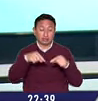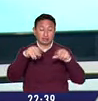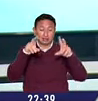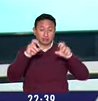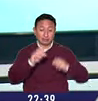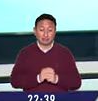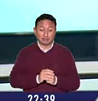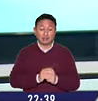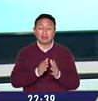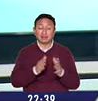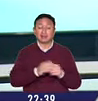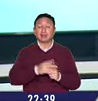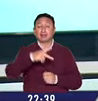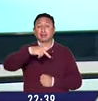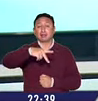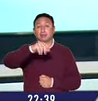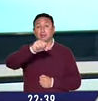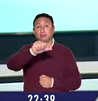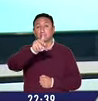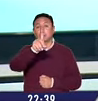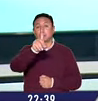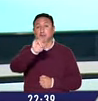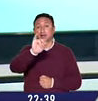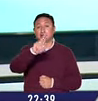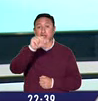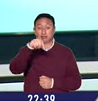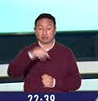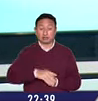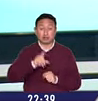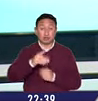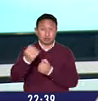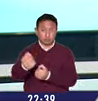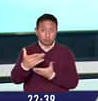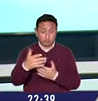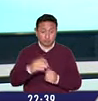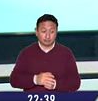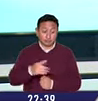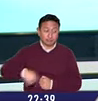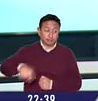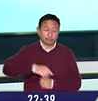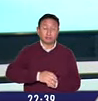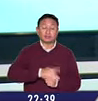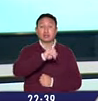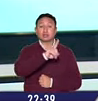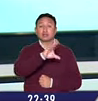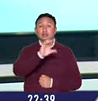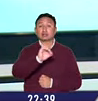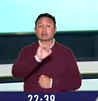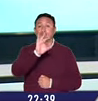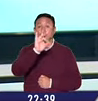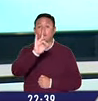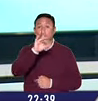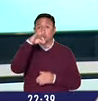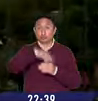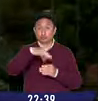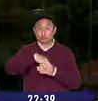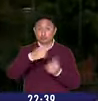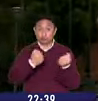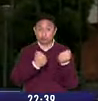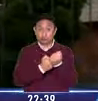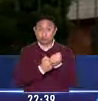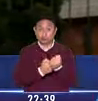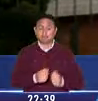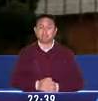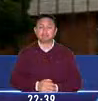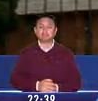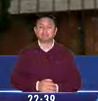Gran Padrino entregue el informe. La moción de aprobación obtuvo 108 votos a favor. El